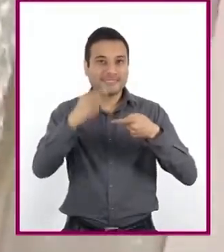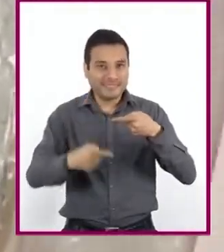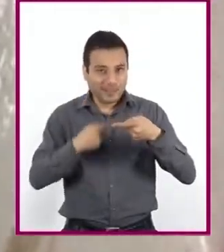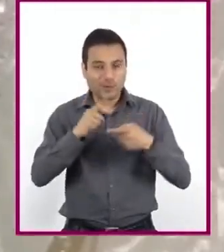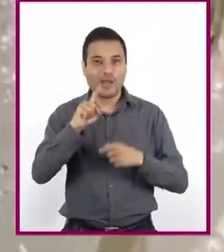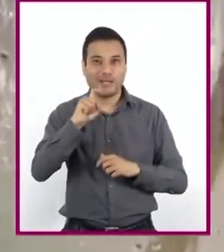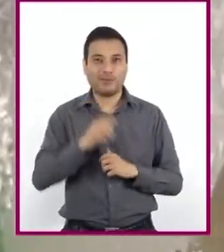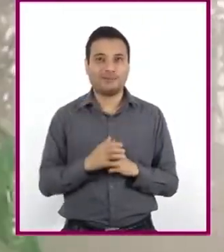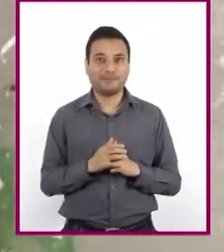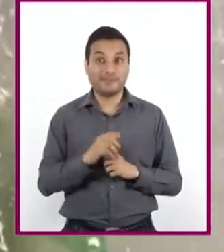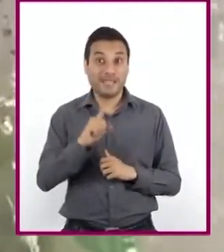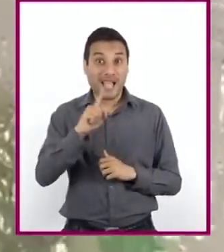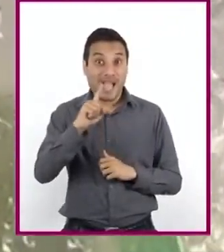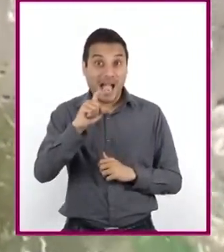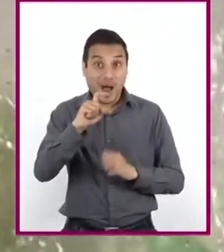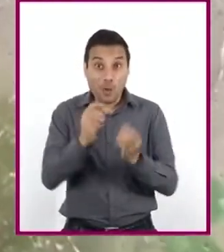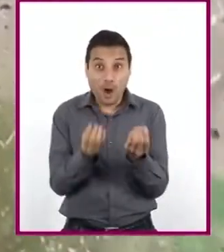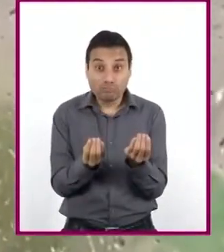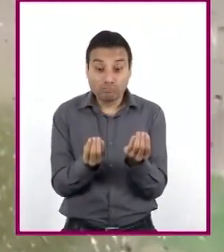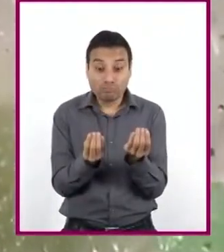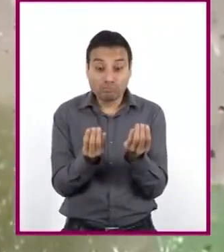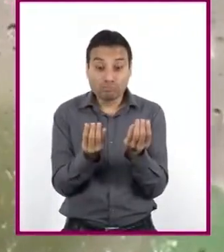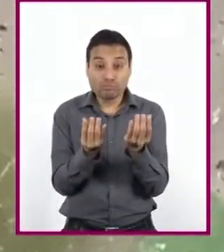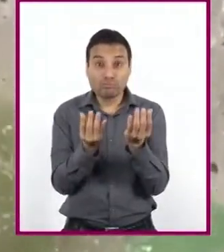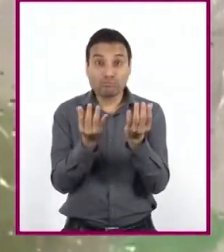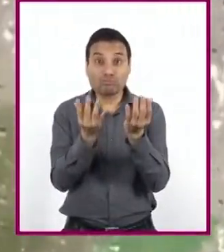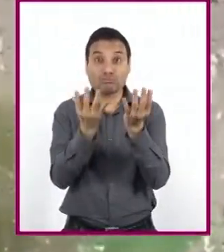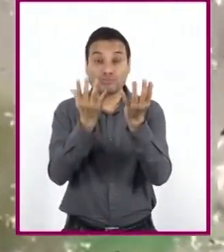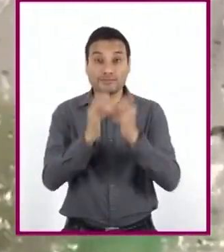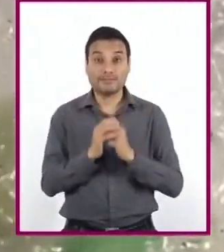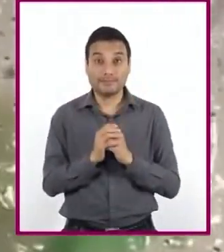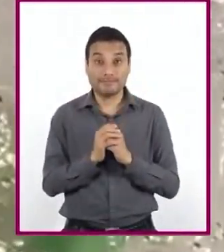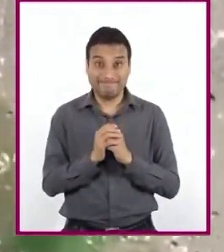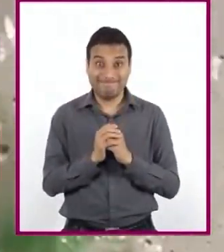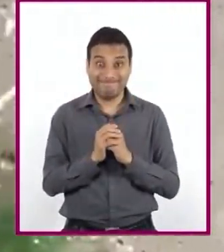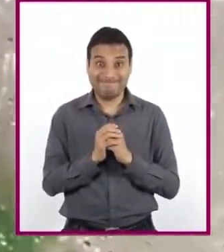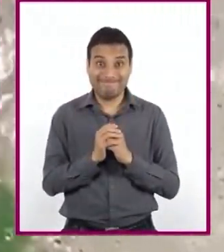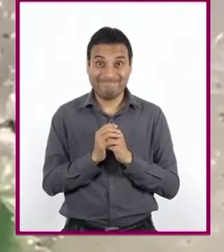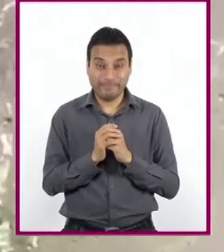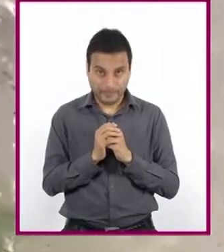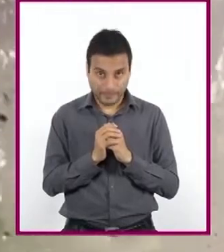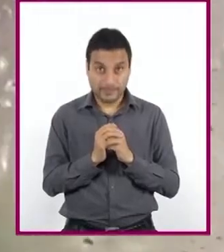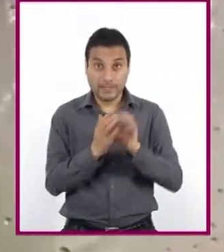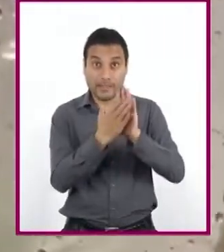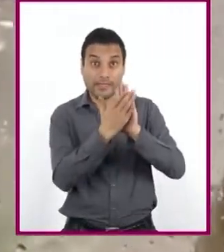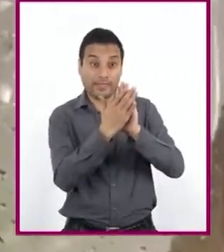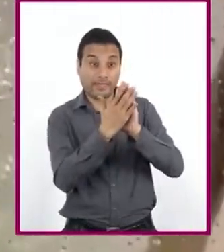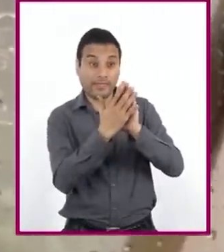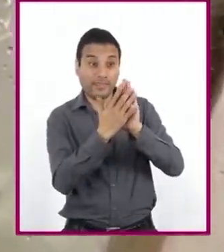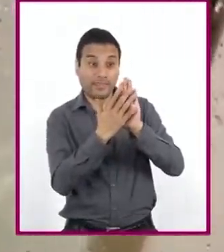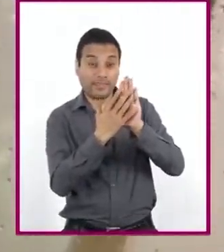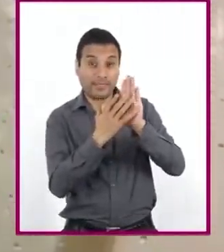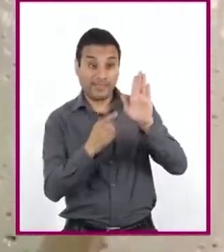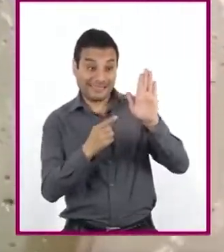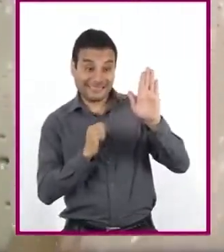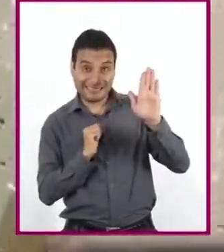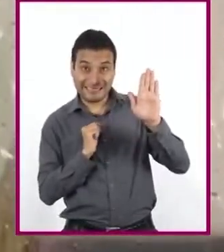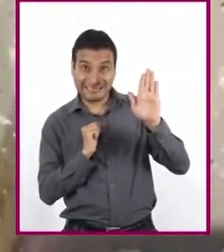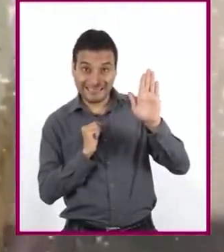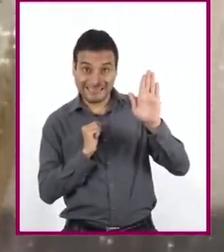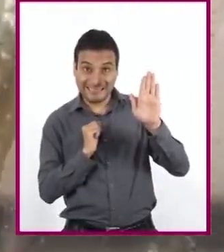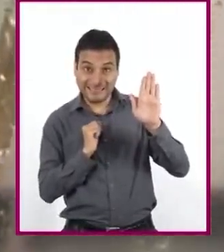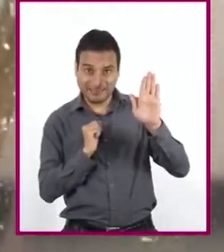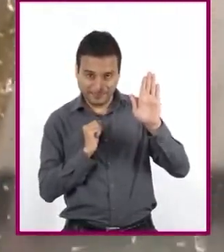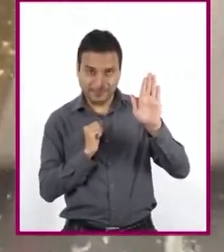Toda el agua que se evapora, tanto de los cuerpos de agua como de la transpiración de las plantas, entre otros,